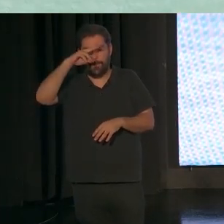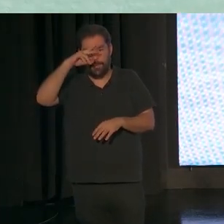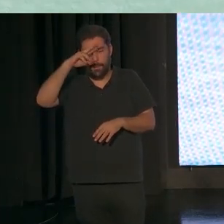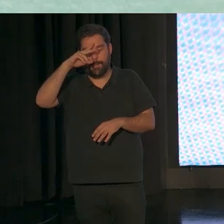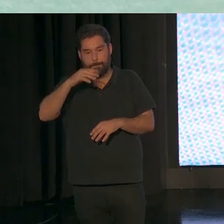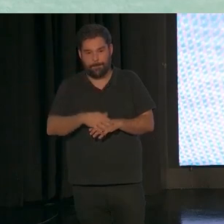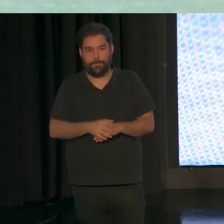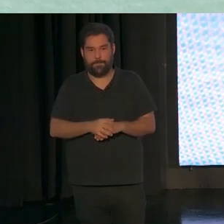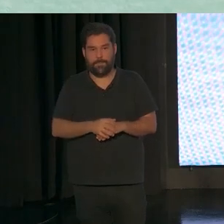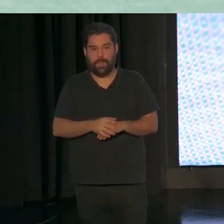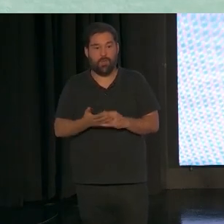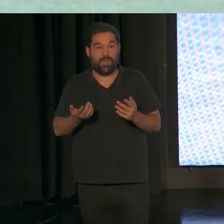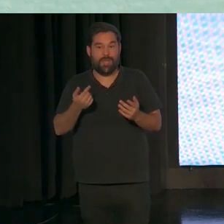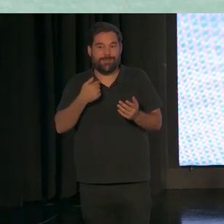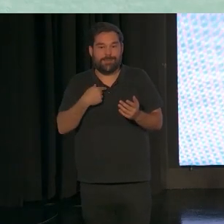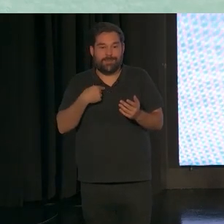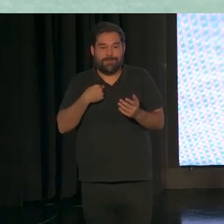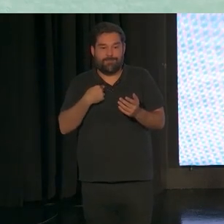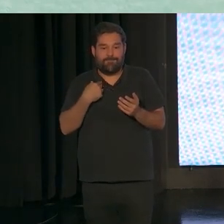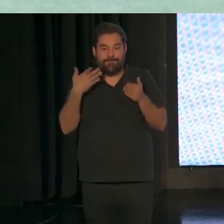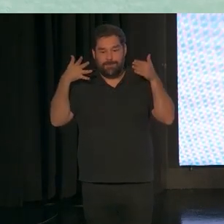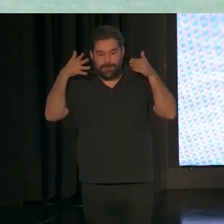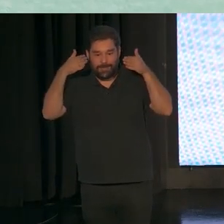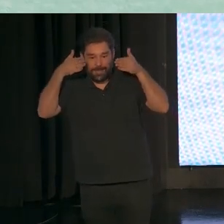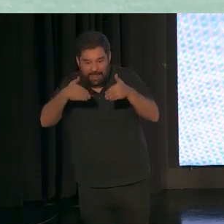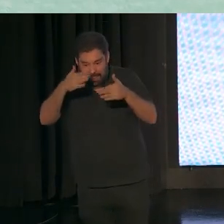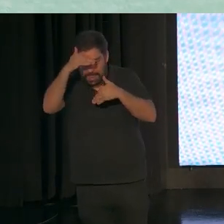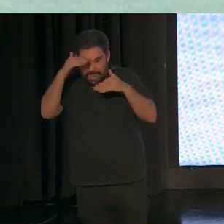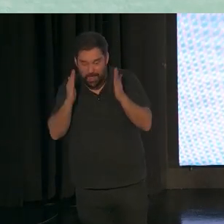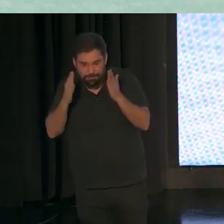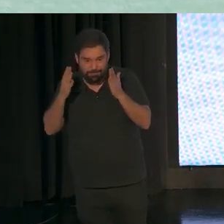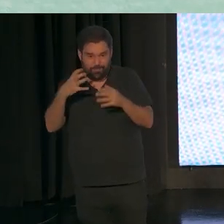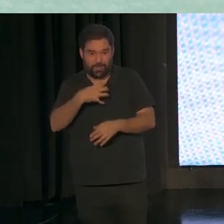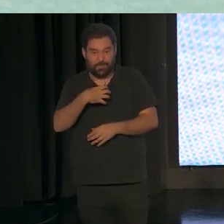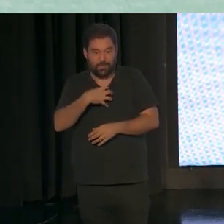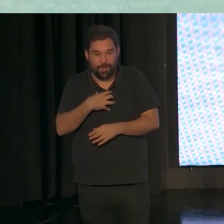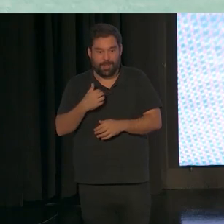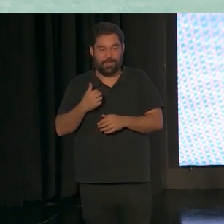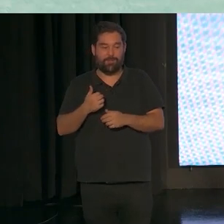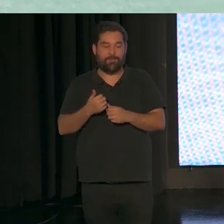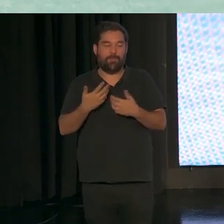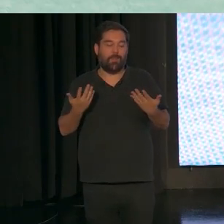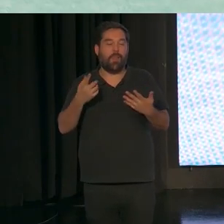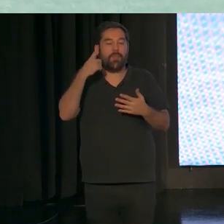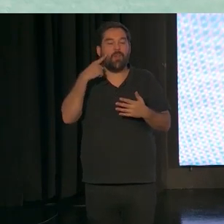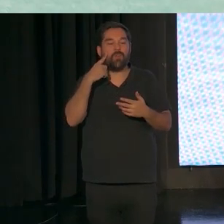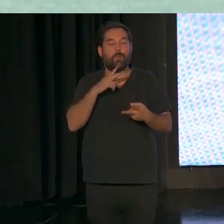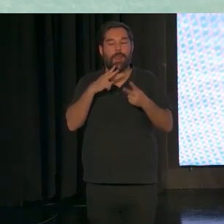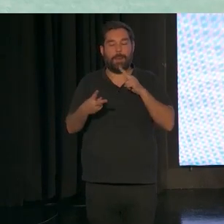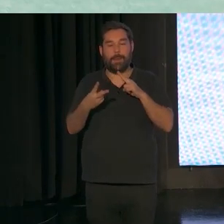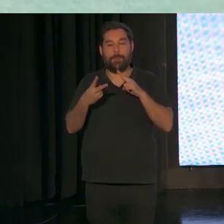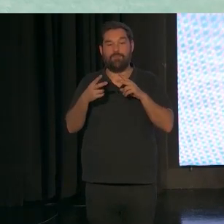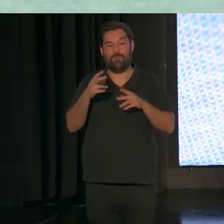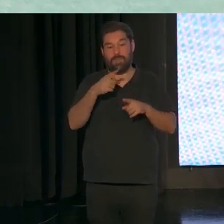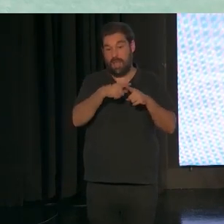o que no llego a ellos como entonces hay una costumbre de respuesta a la diversidad en el